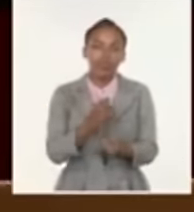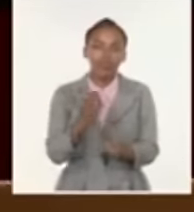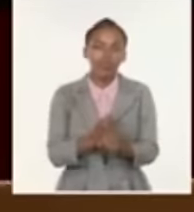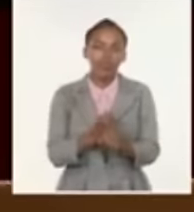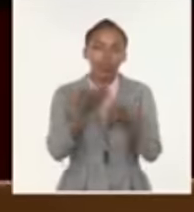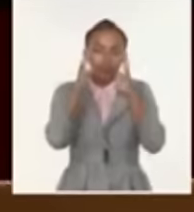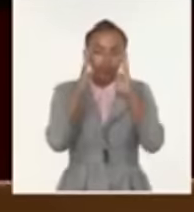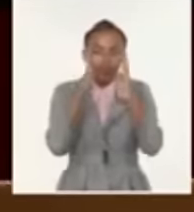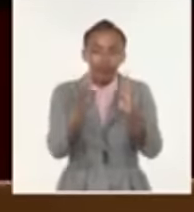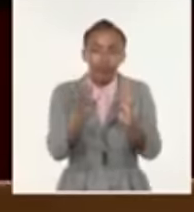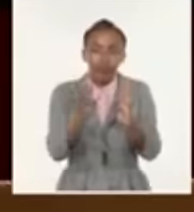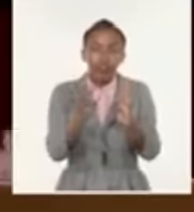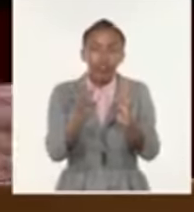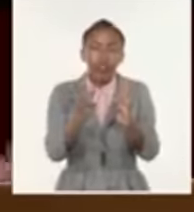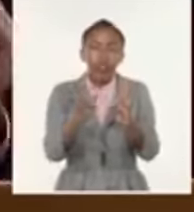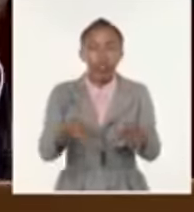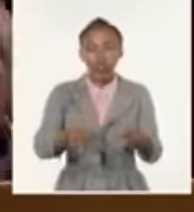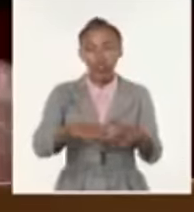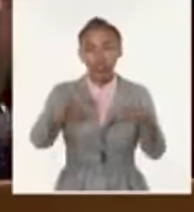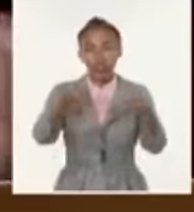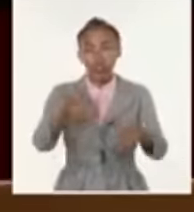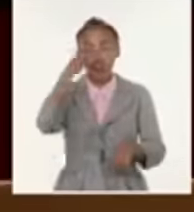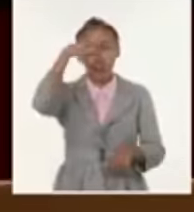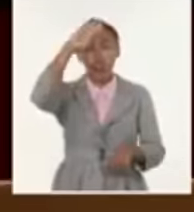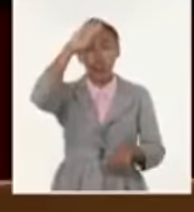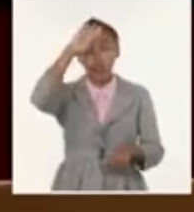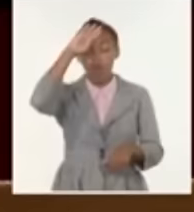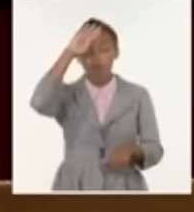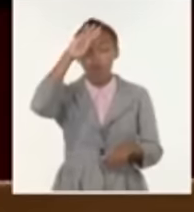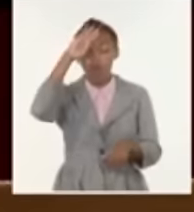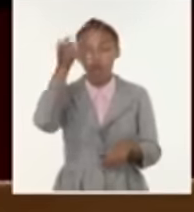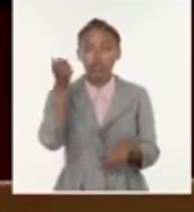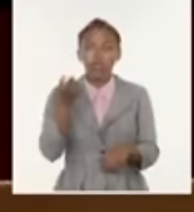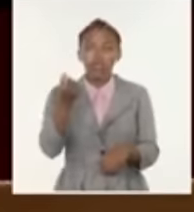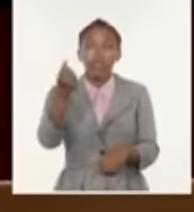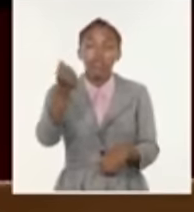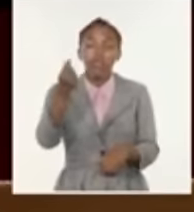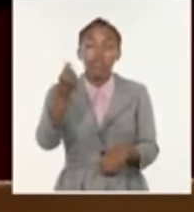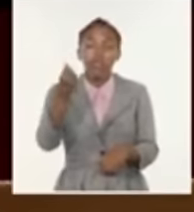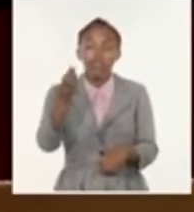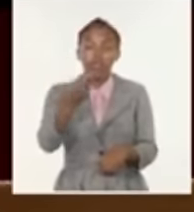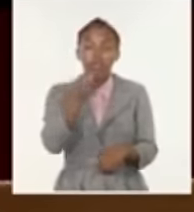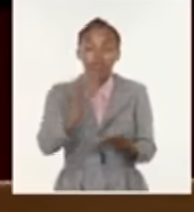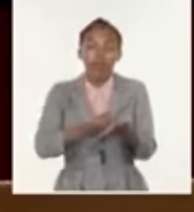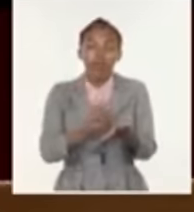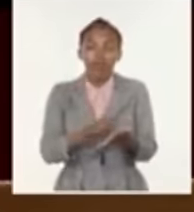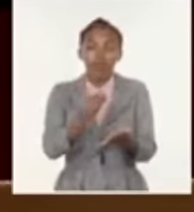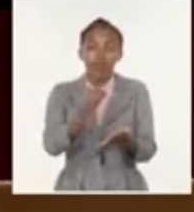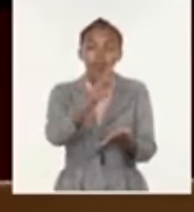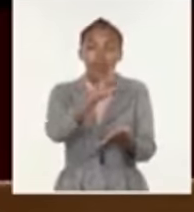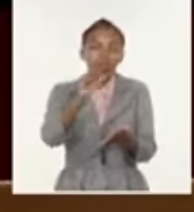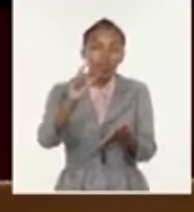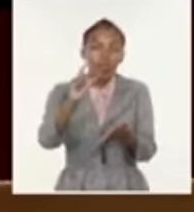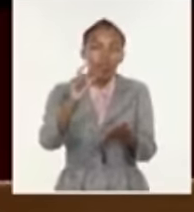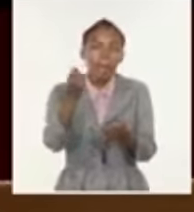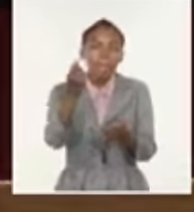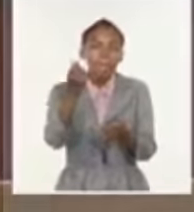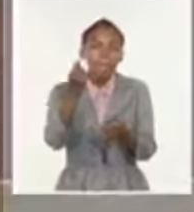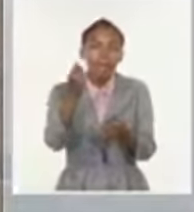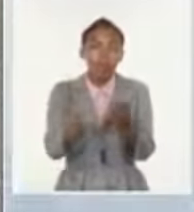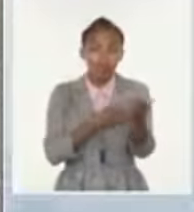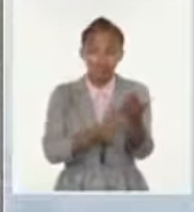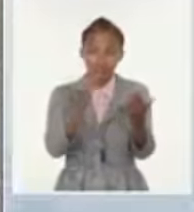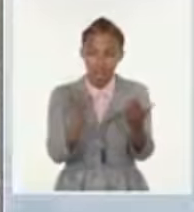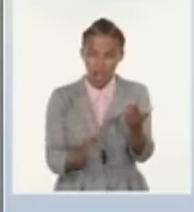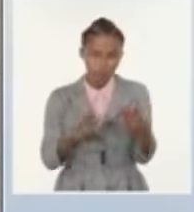en la realidad que vivimos hoy, de cuál es el costo real de la canasta familiar normal. Porque